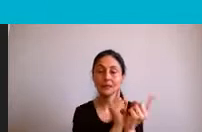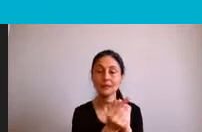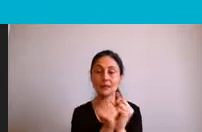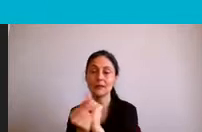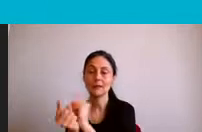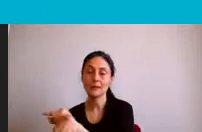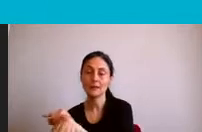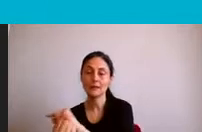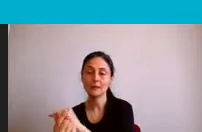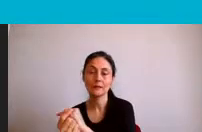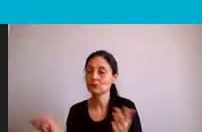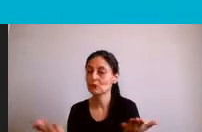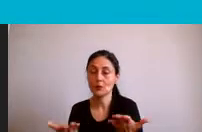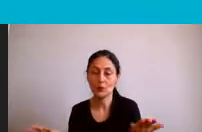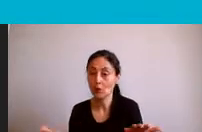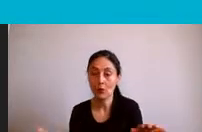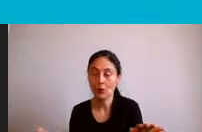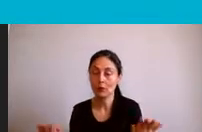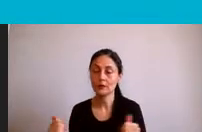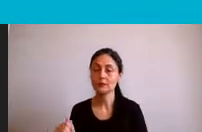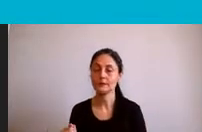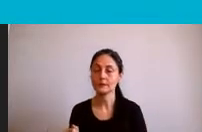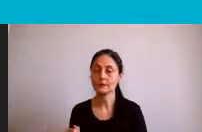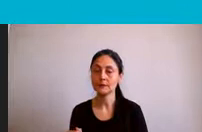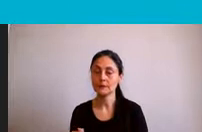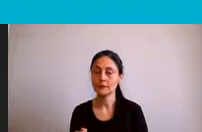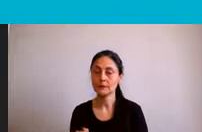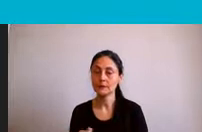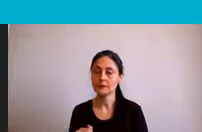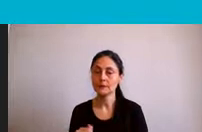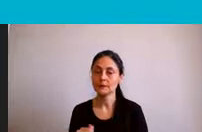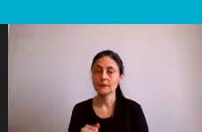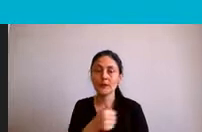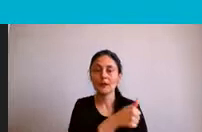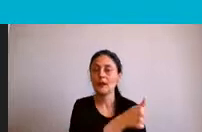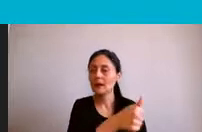tampoco los niños, por ejemplo. Entonces, a todos nos afecta, a los niños con